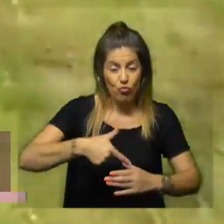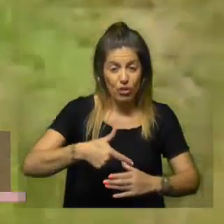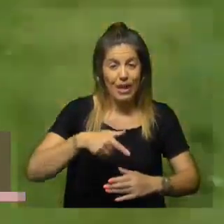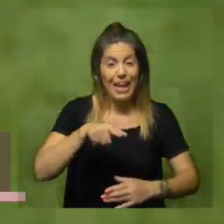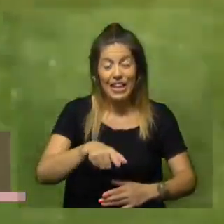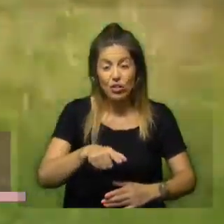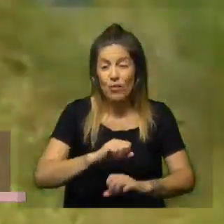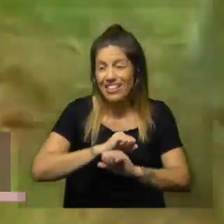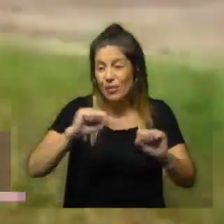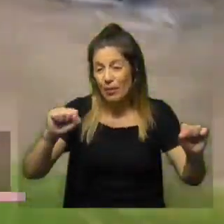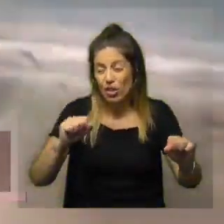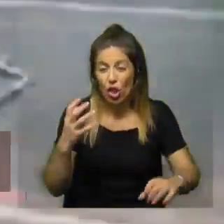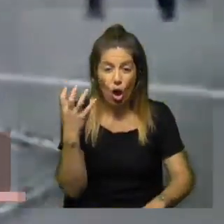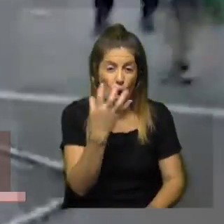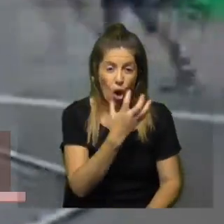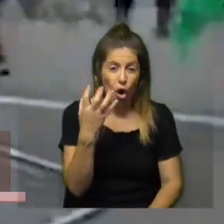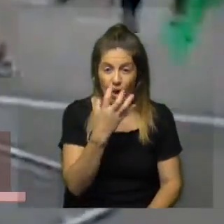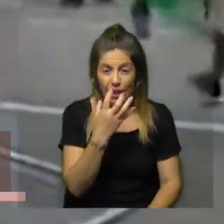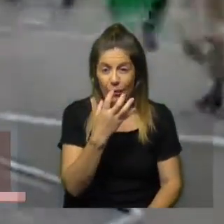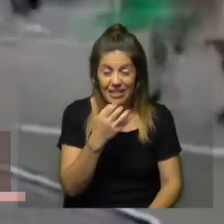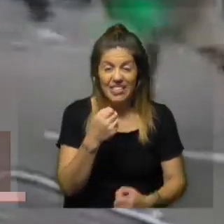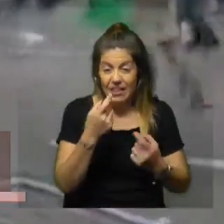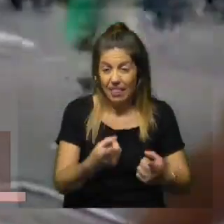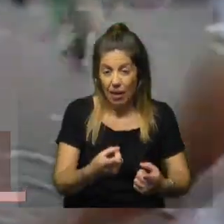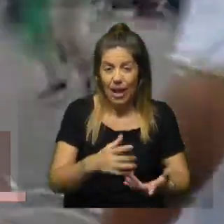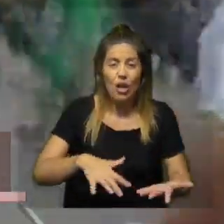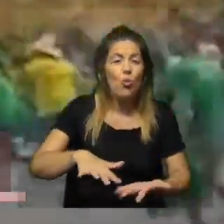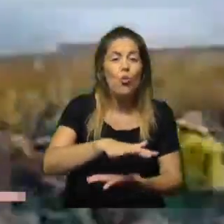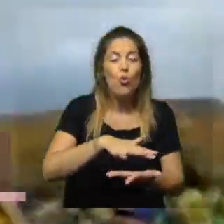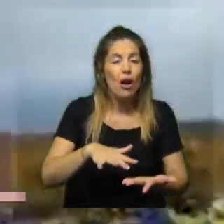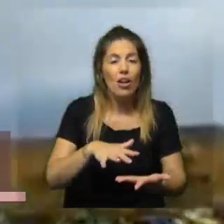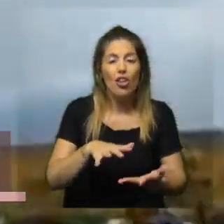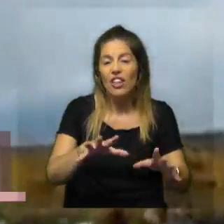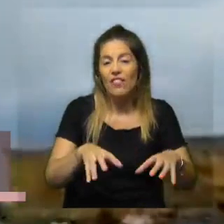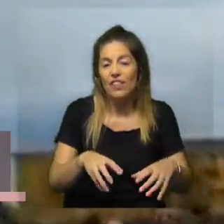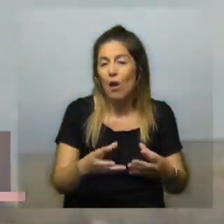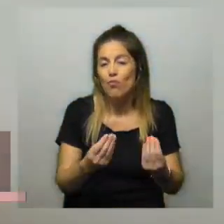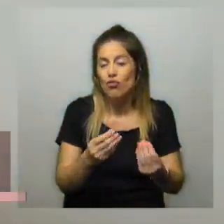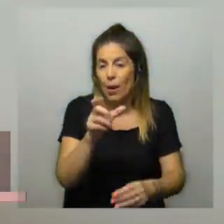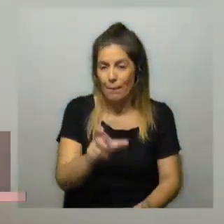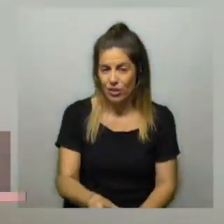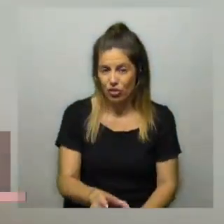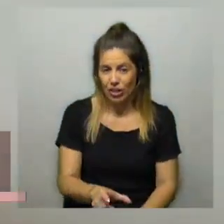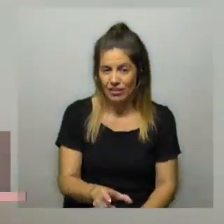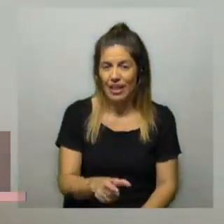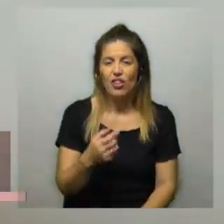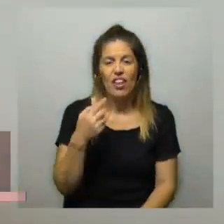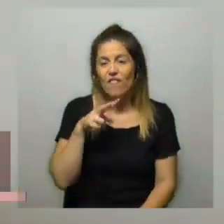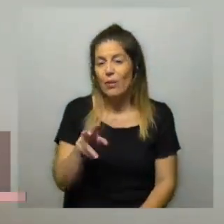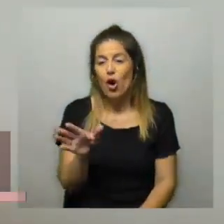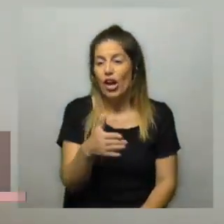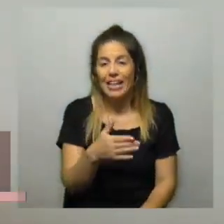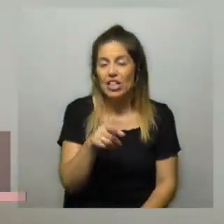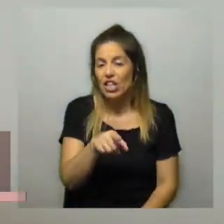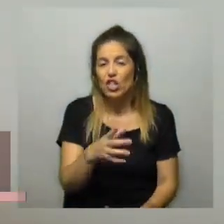una explosión terrible en un lugar con una densidad poblacional sensible. Entonces, o sea, vemos que ellos están dispuestos a todo.